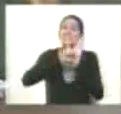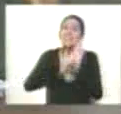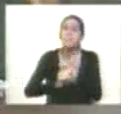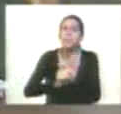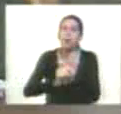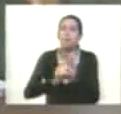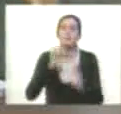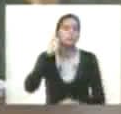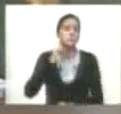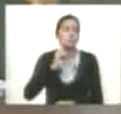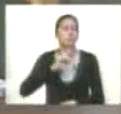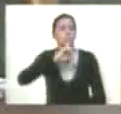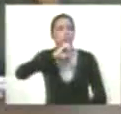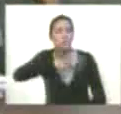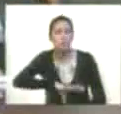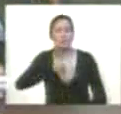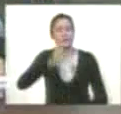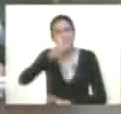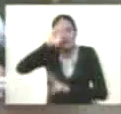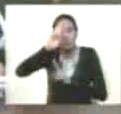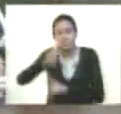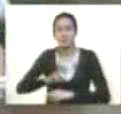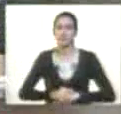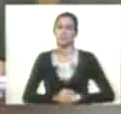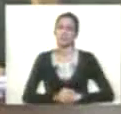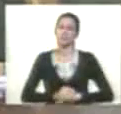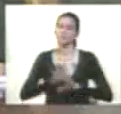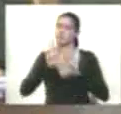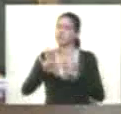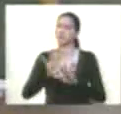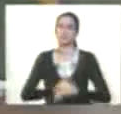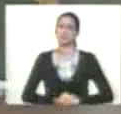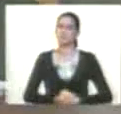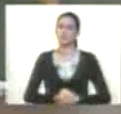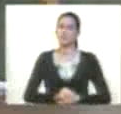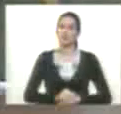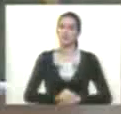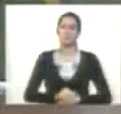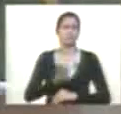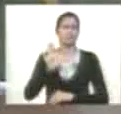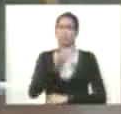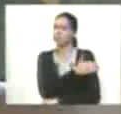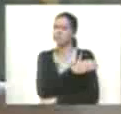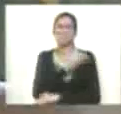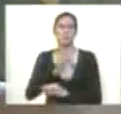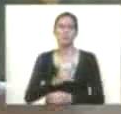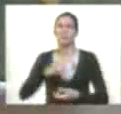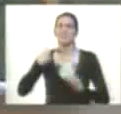respetarlo. Por eso el neofascismo siempre se mete a destruir los símbolos de la historia. Es lo primero que hace el fascismo,